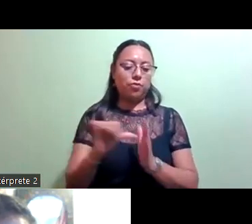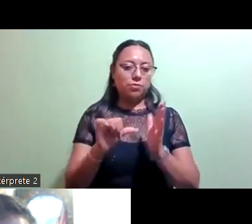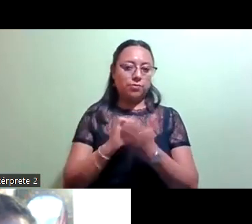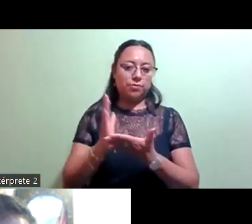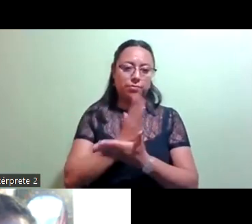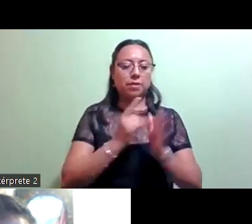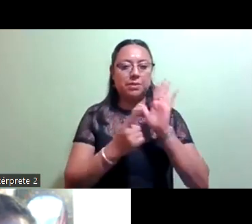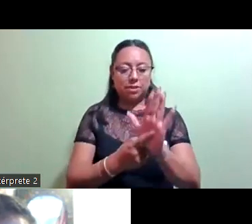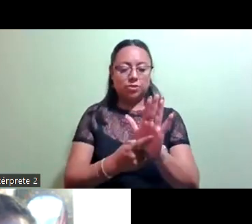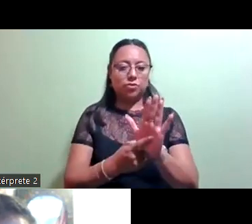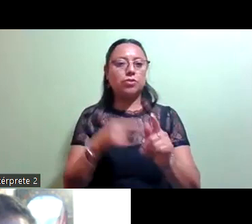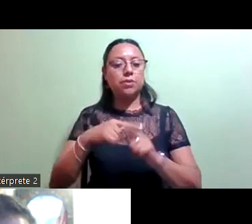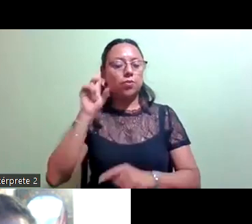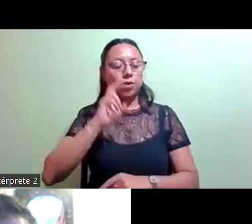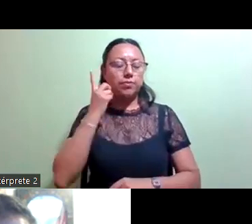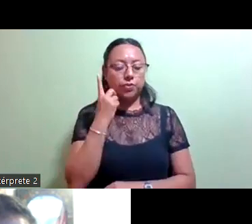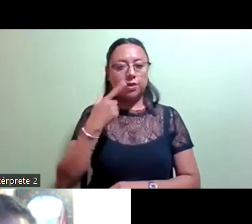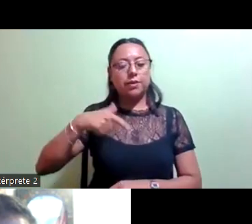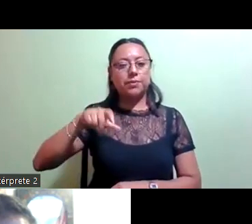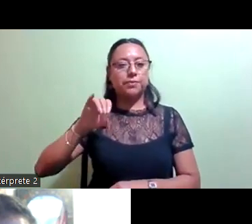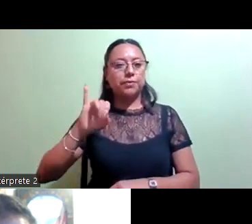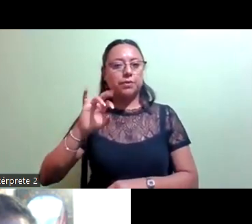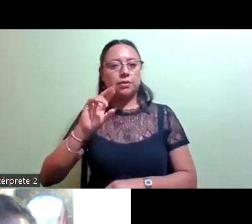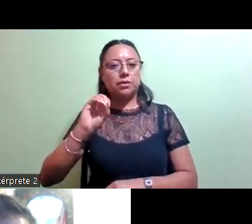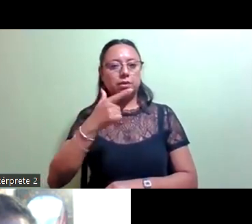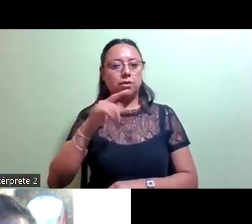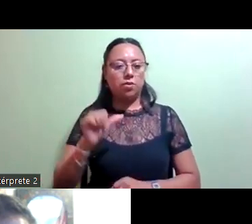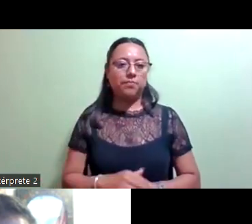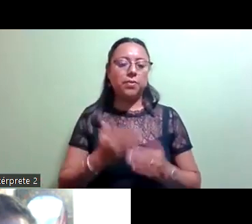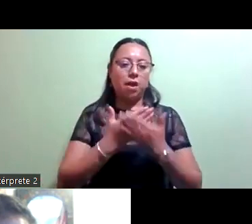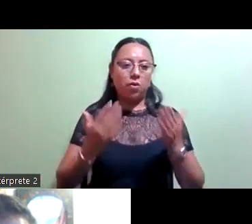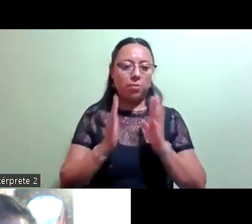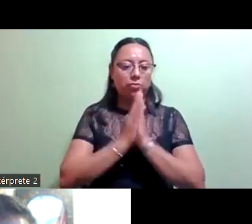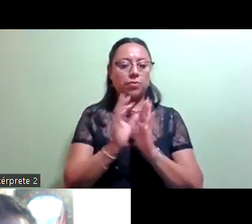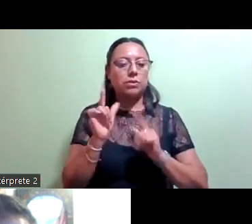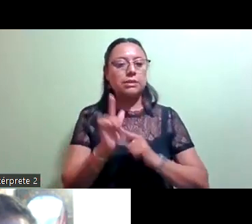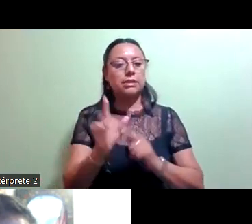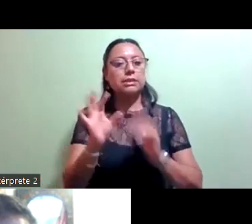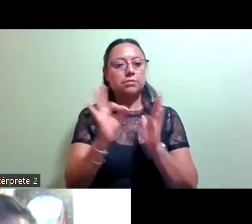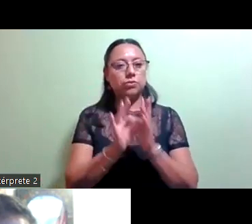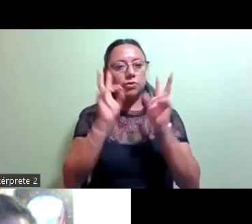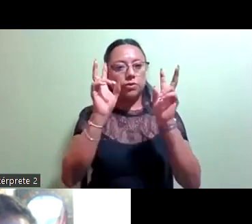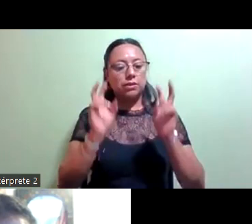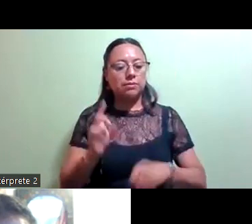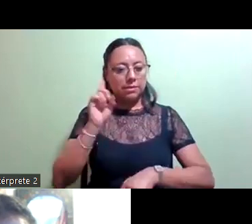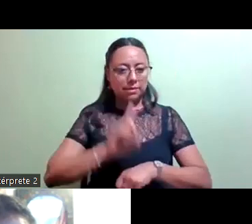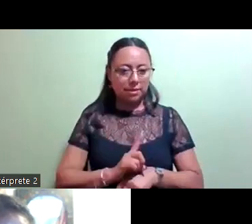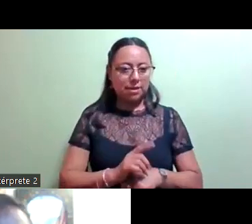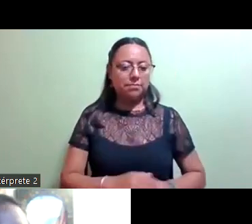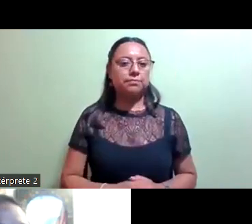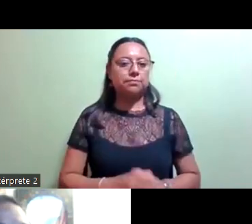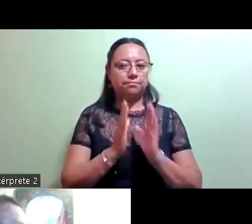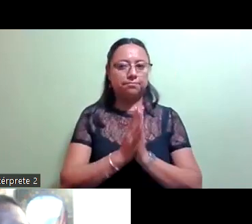presentadas, perdón, por la diputada Gabriela Quiroga. Se solicita dar lectura al siguiente punto del orden del día, por favor, secretaria.